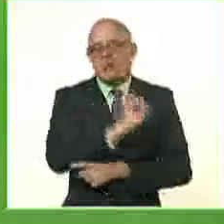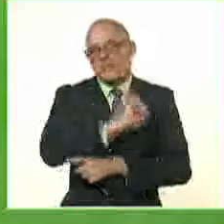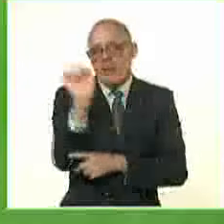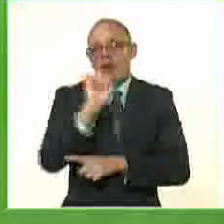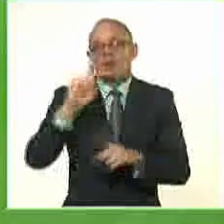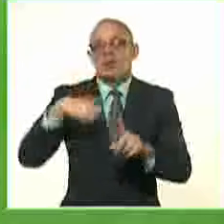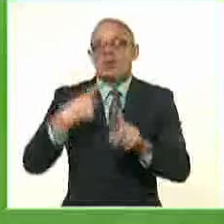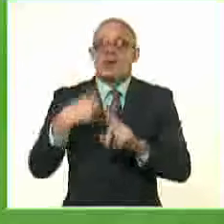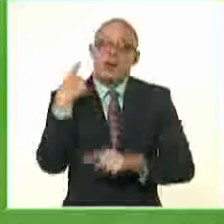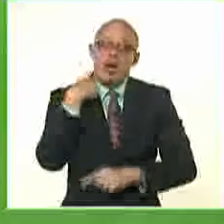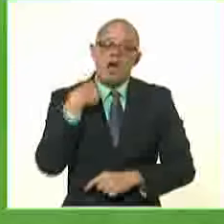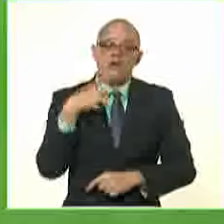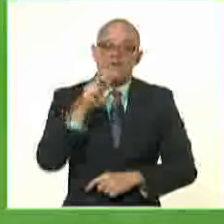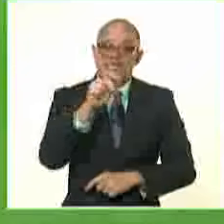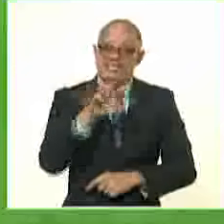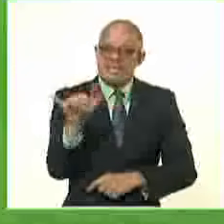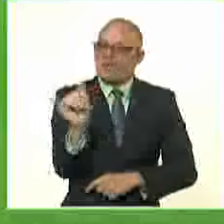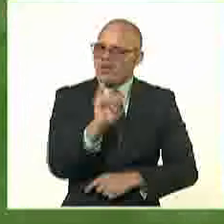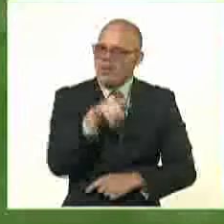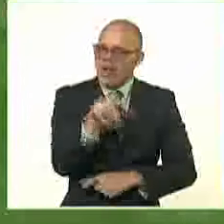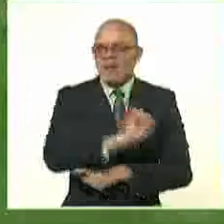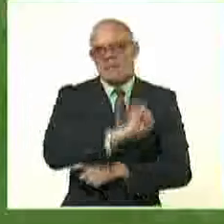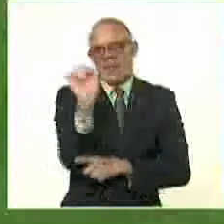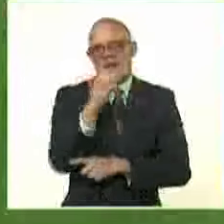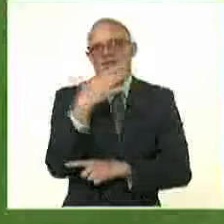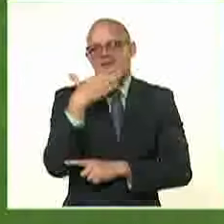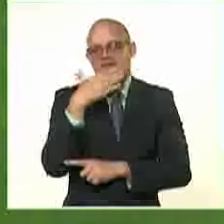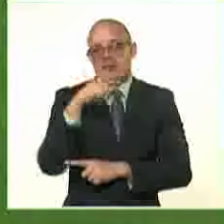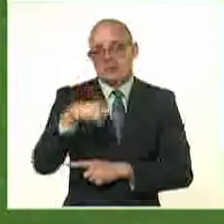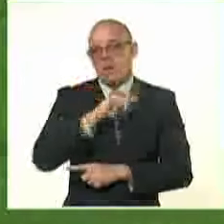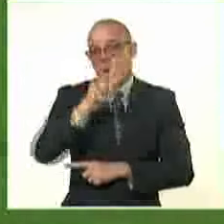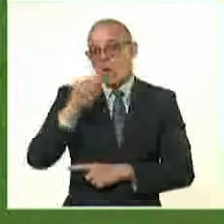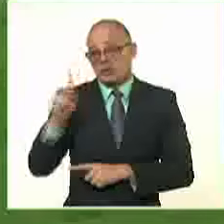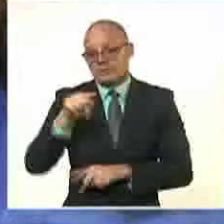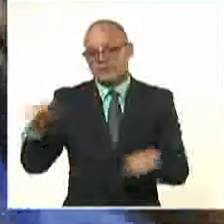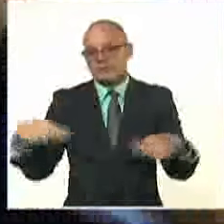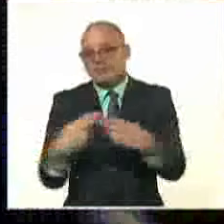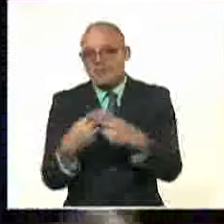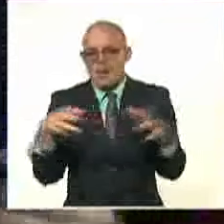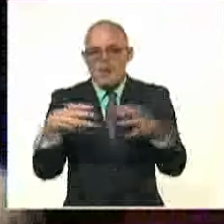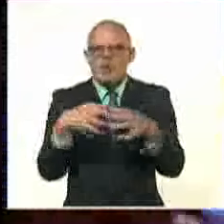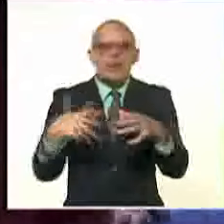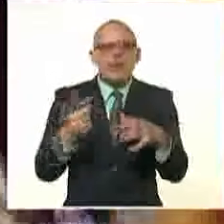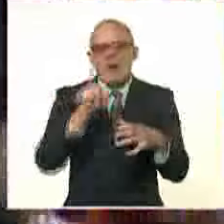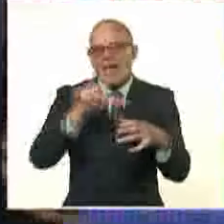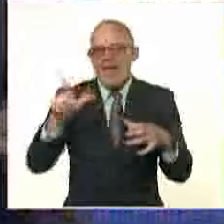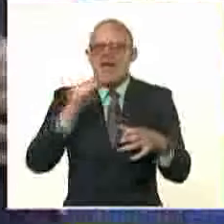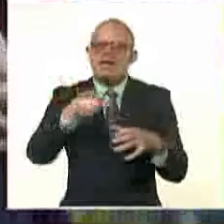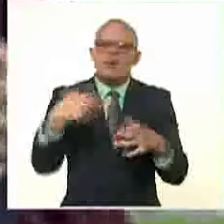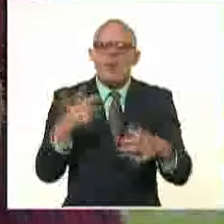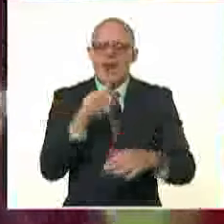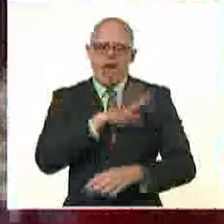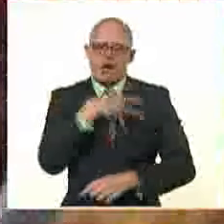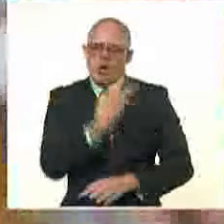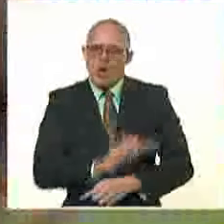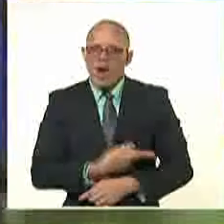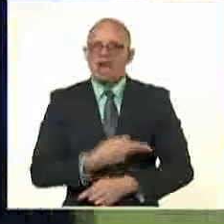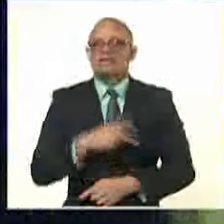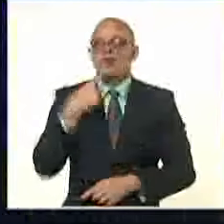11 canalero se medirá por el Grupo L de la próxima Copa del Mundo a Inglaterra, Croacia y